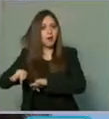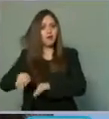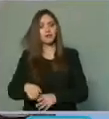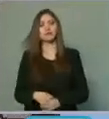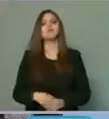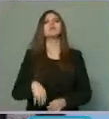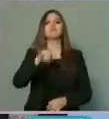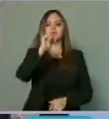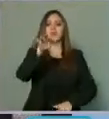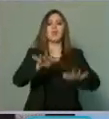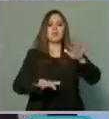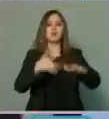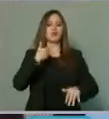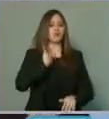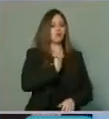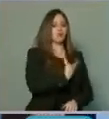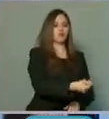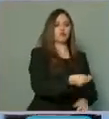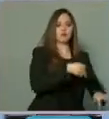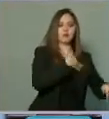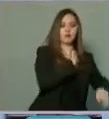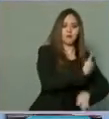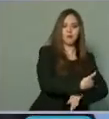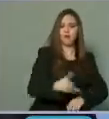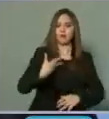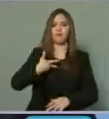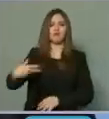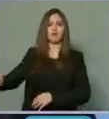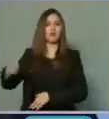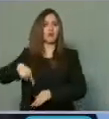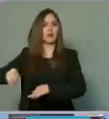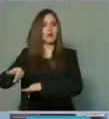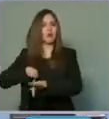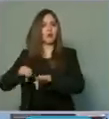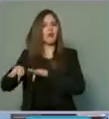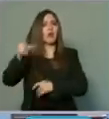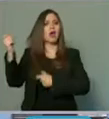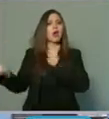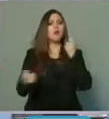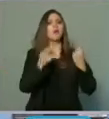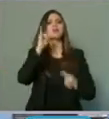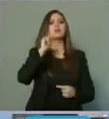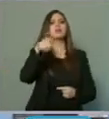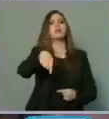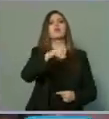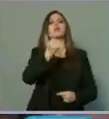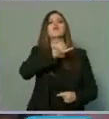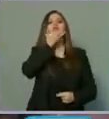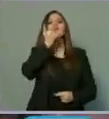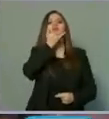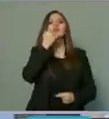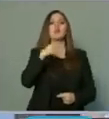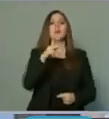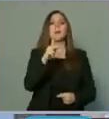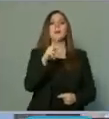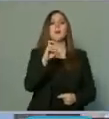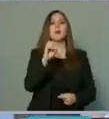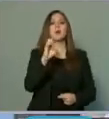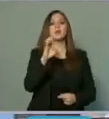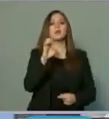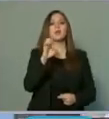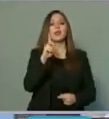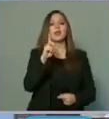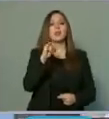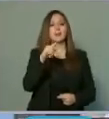en lo laboral. Hay un tema de cómo estoy con el otro y acabas de tocar otro error de procedimiento. Puedo saber hacer las